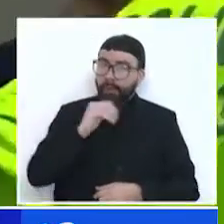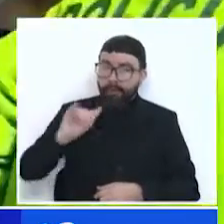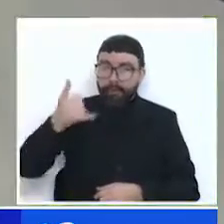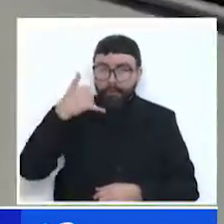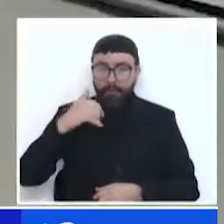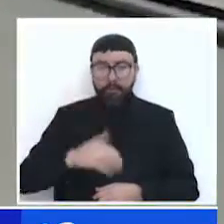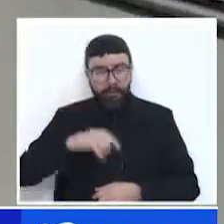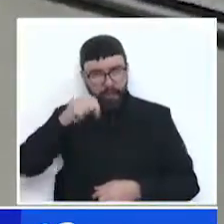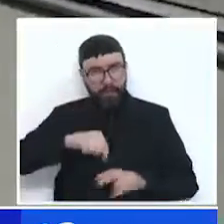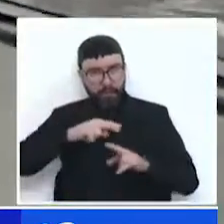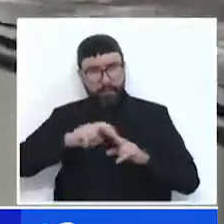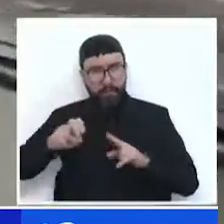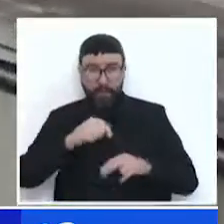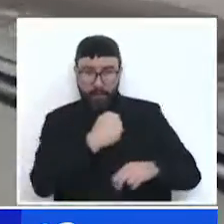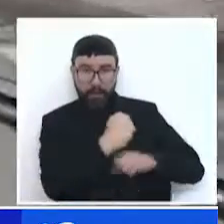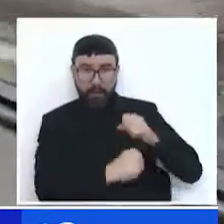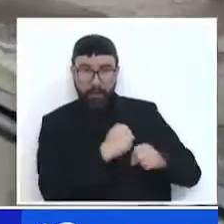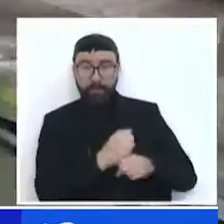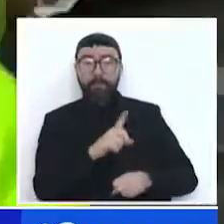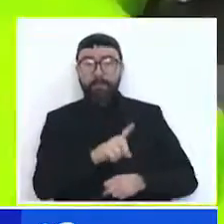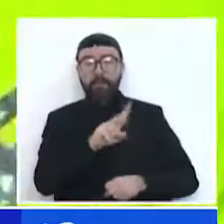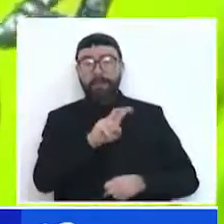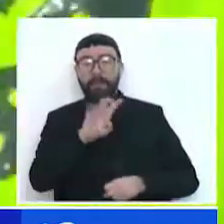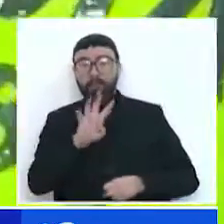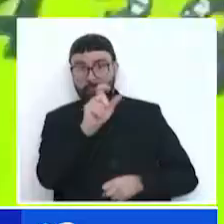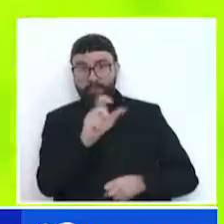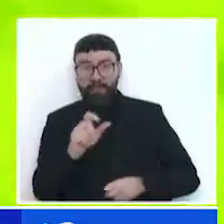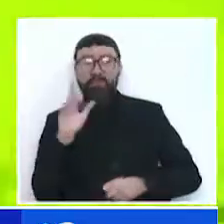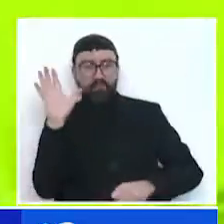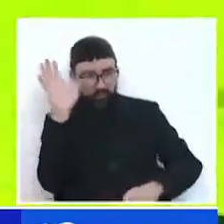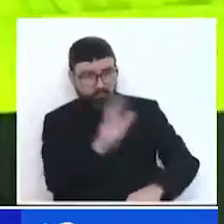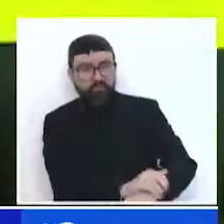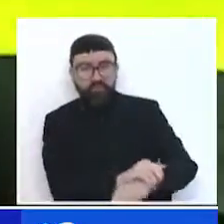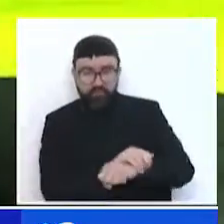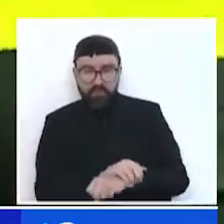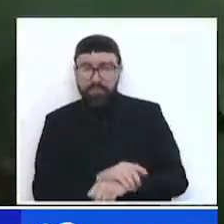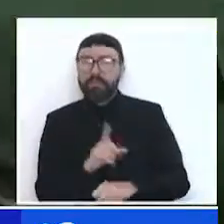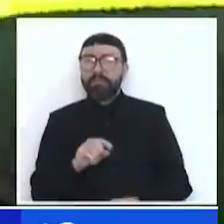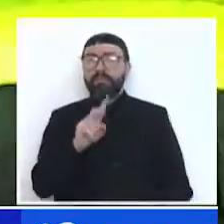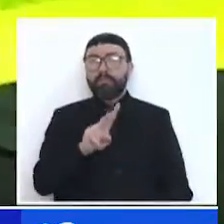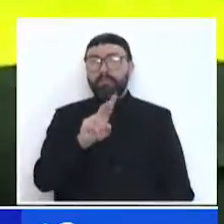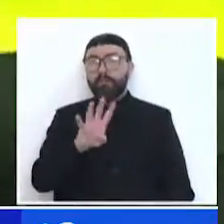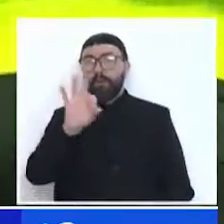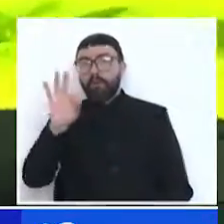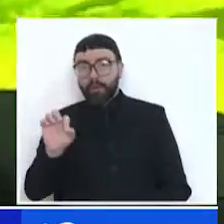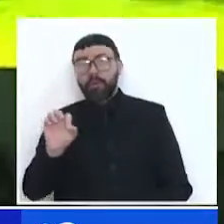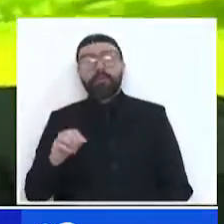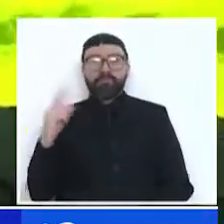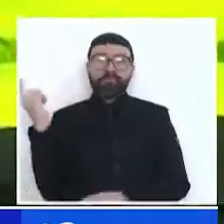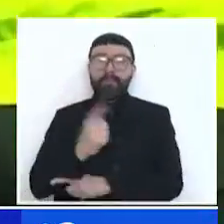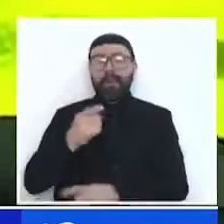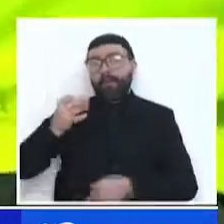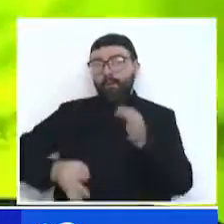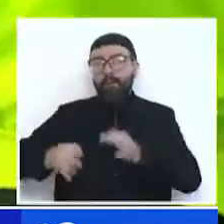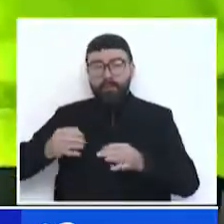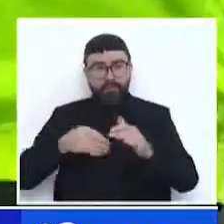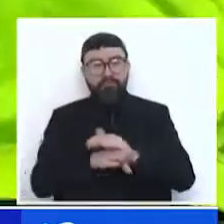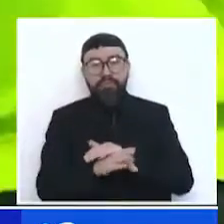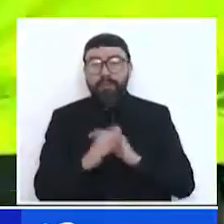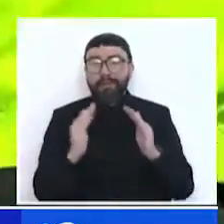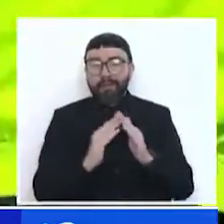Manizales, 674 personas han sido capturadas en flagrancia y 248 por orden judicial, para un total